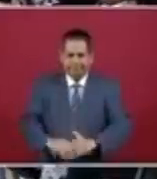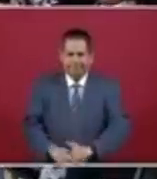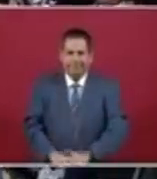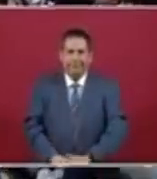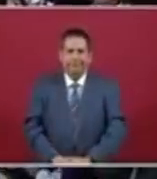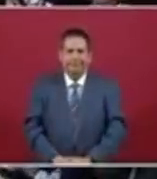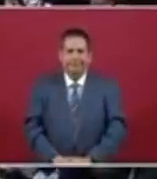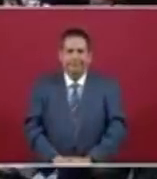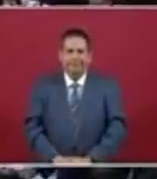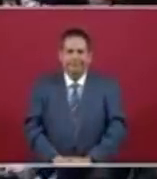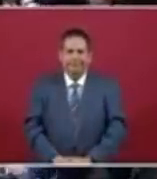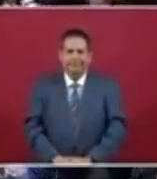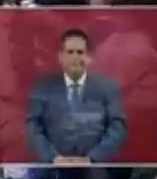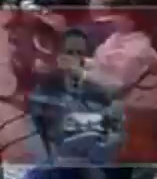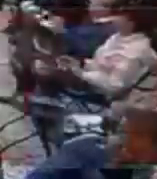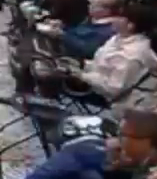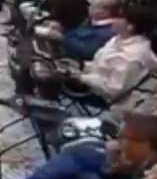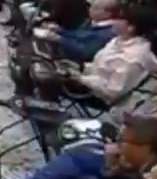Gracias.